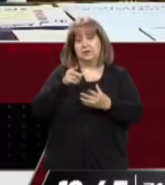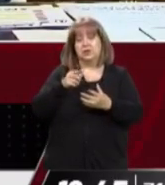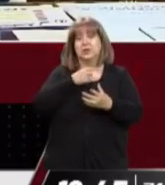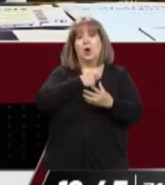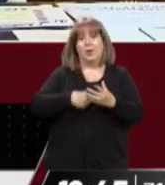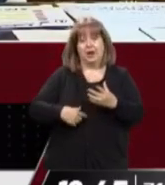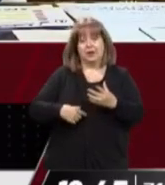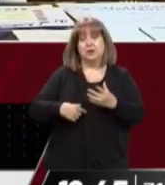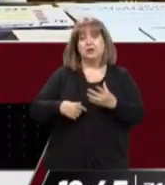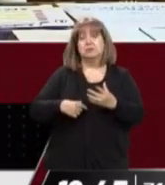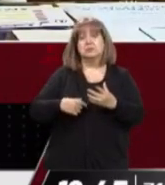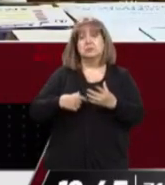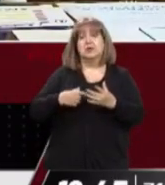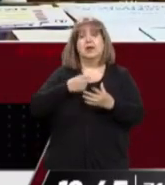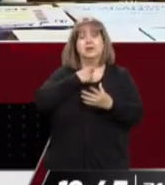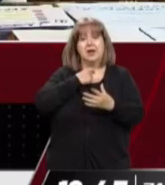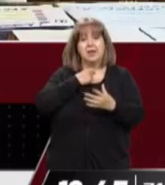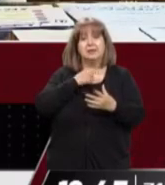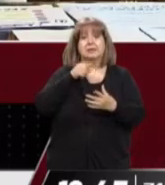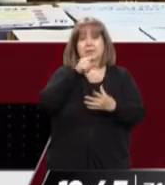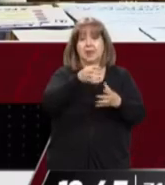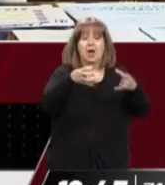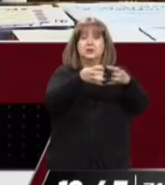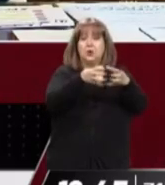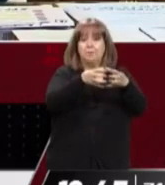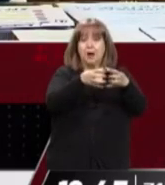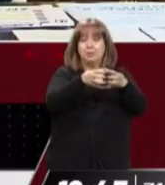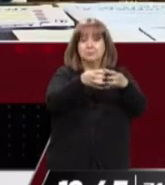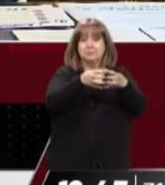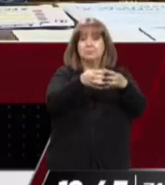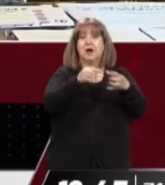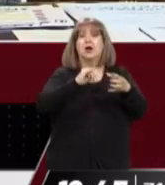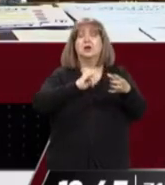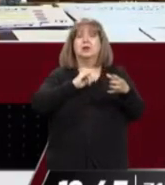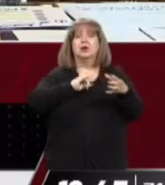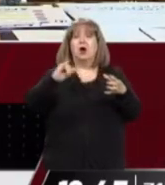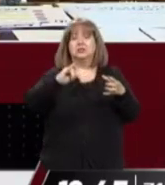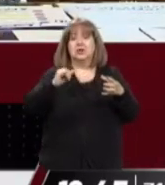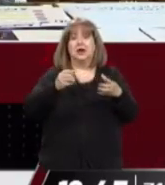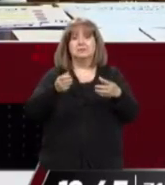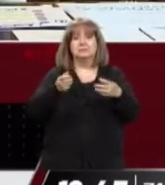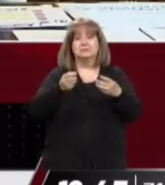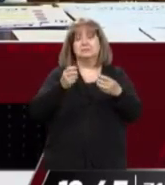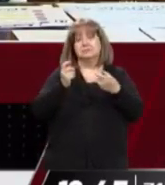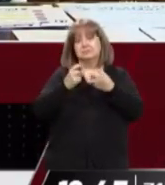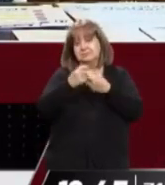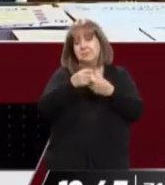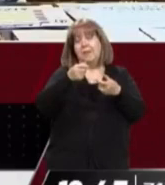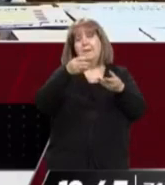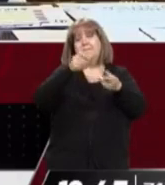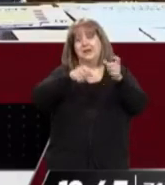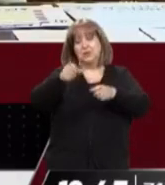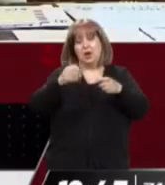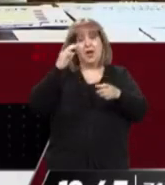gobierno de la Nación, están impulsando diferentes acciones de juicio político, en particular contra los miembros de la Corte, algo que va a comenzar la